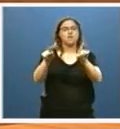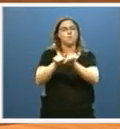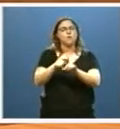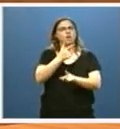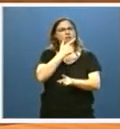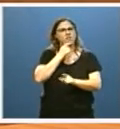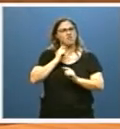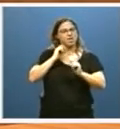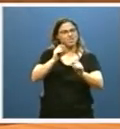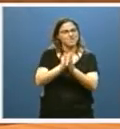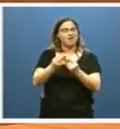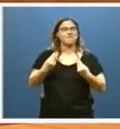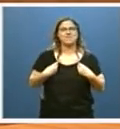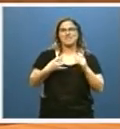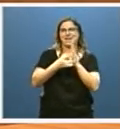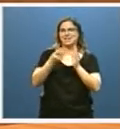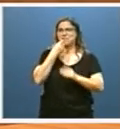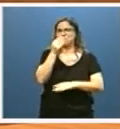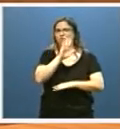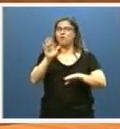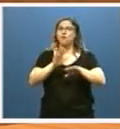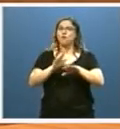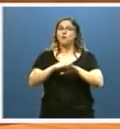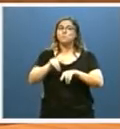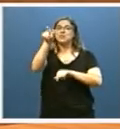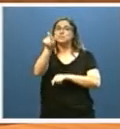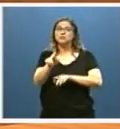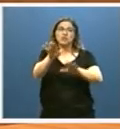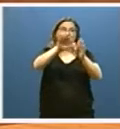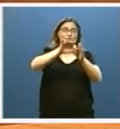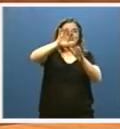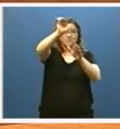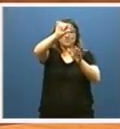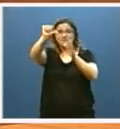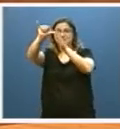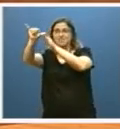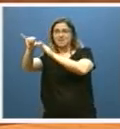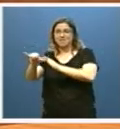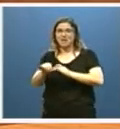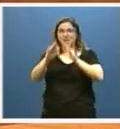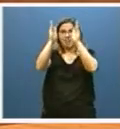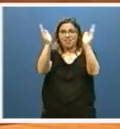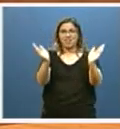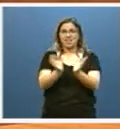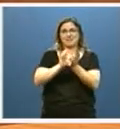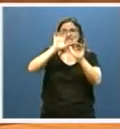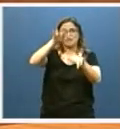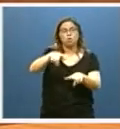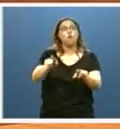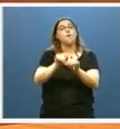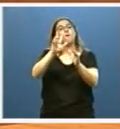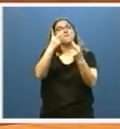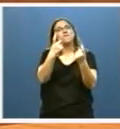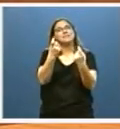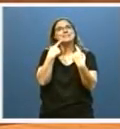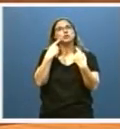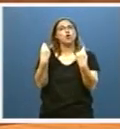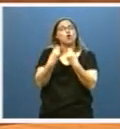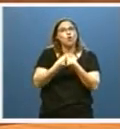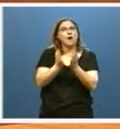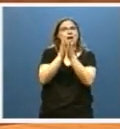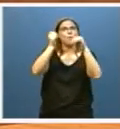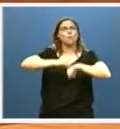desde hace años la calidad de vida de los ciudadanos de las respectivas zonas limítrofes faltaba únicamente cerrar el protocolo con